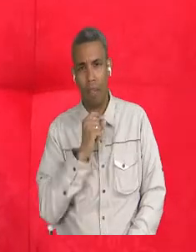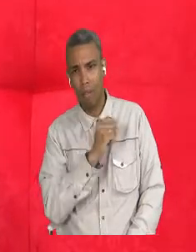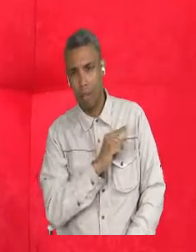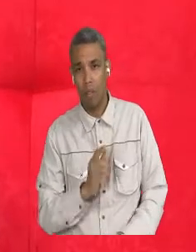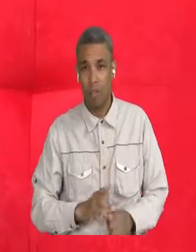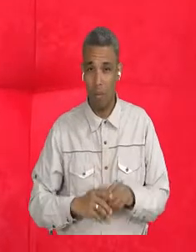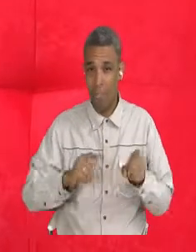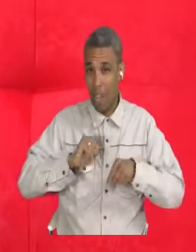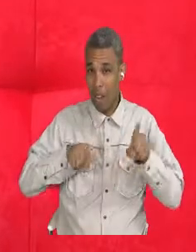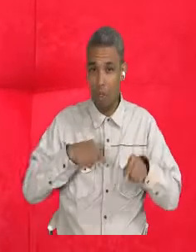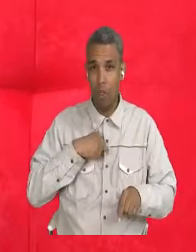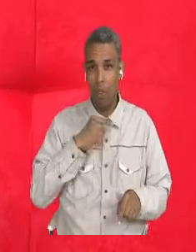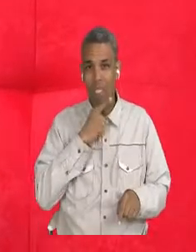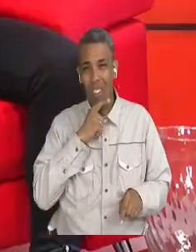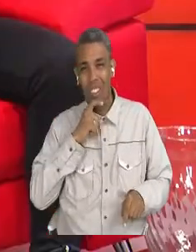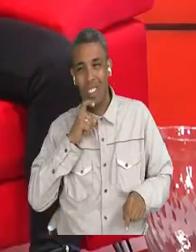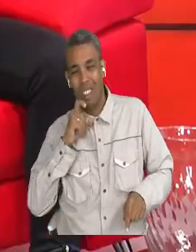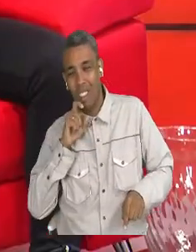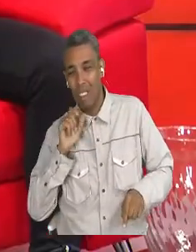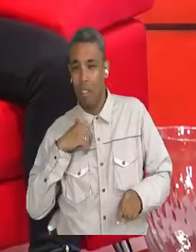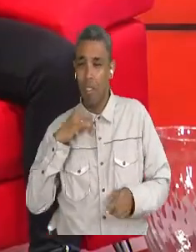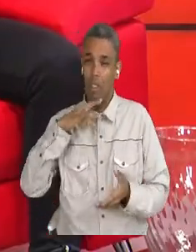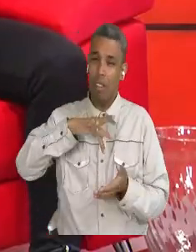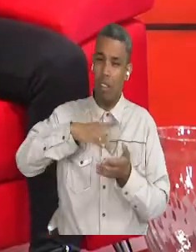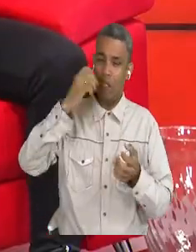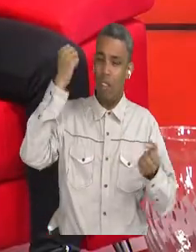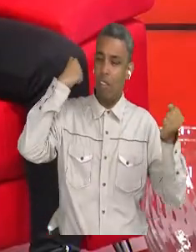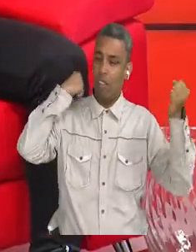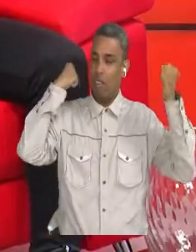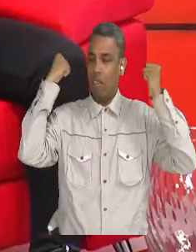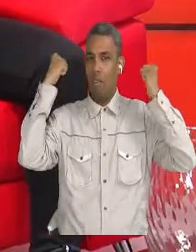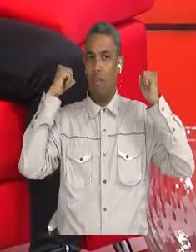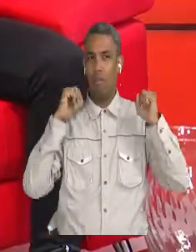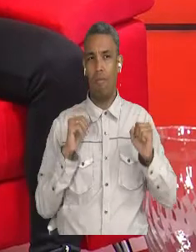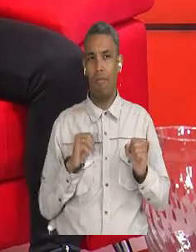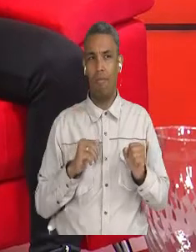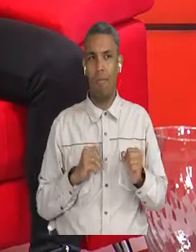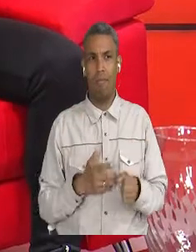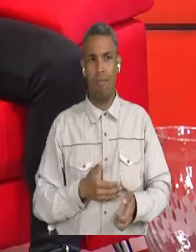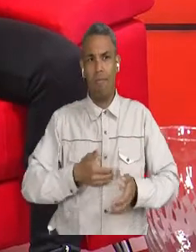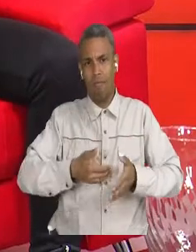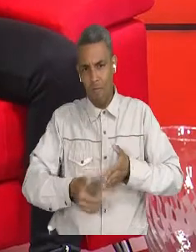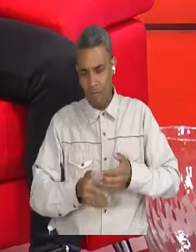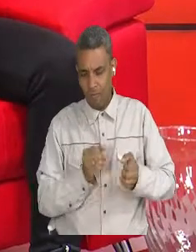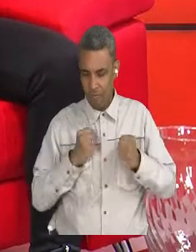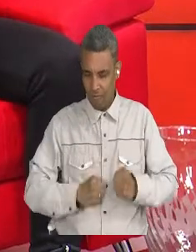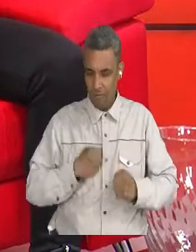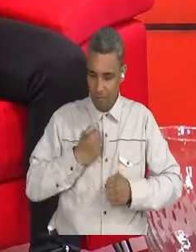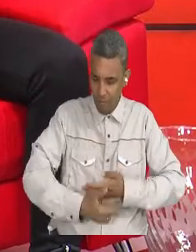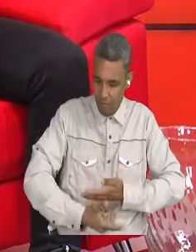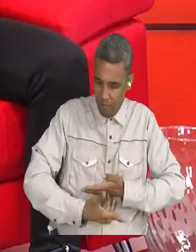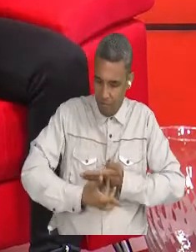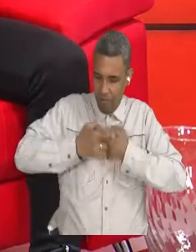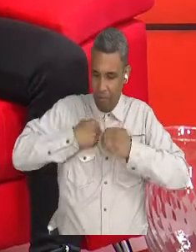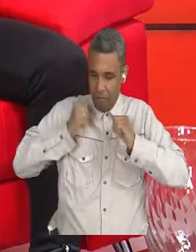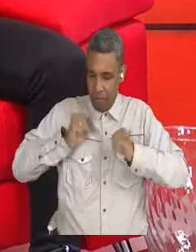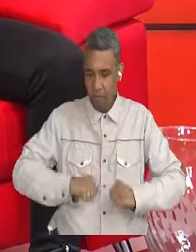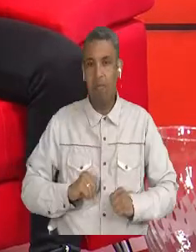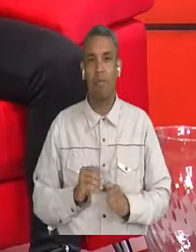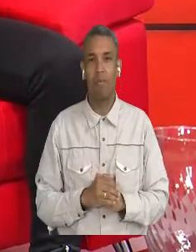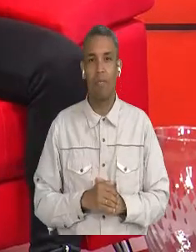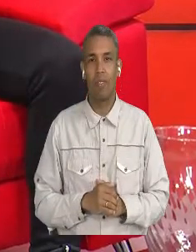deporte, para ir de pronto a un gimnasio, pero allá encontramos la motivación que ustedes tienen con cada uno, porque aunque